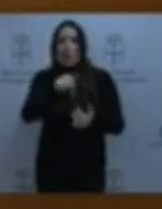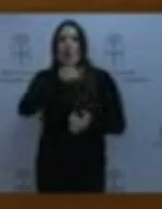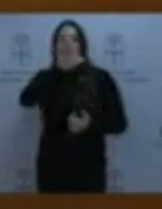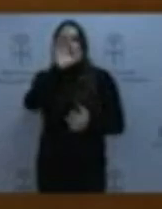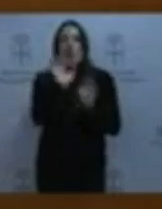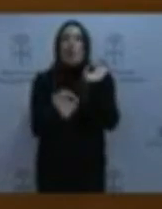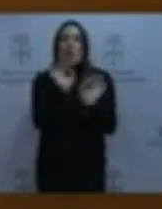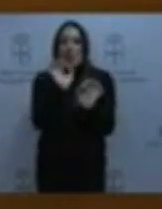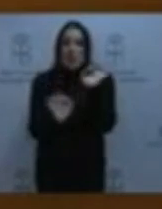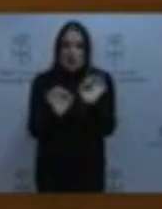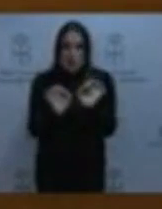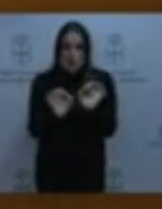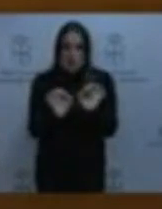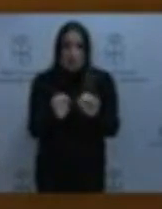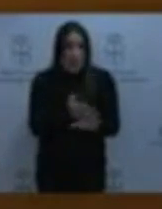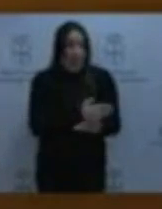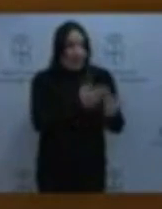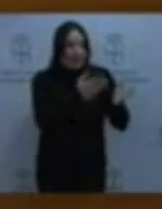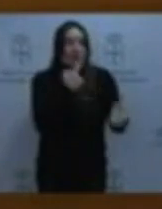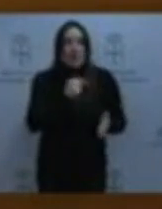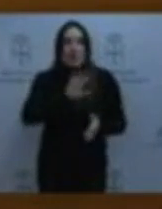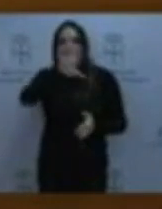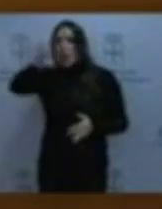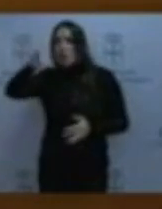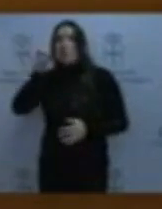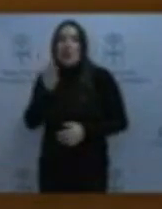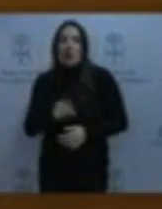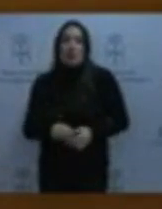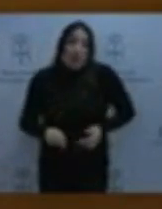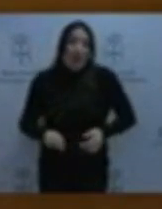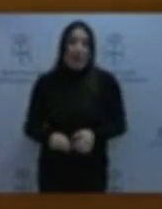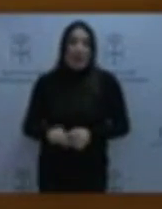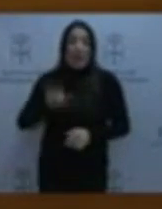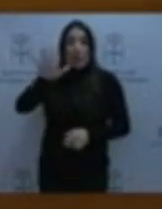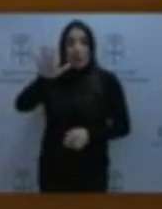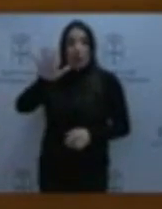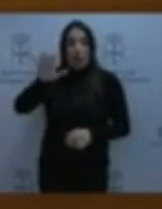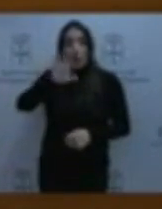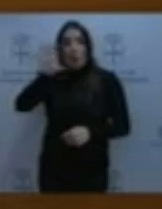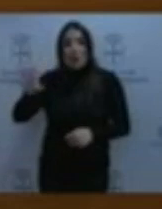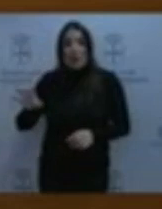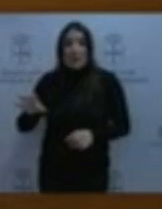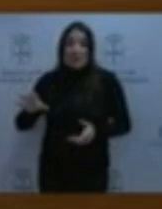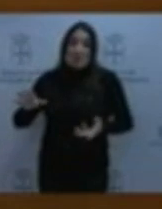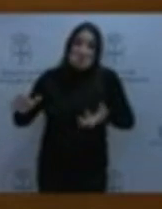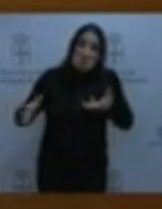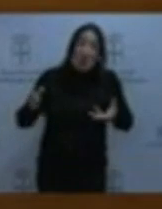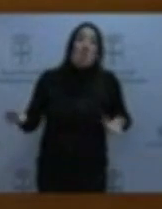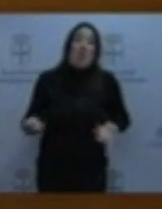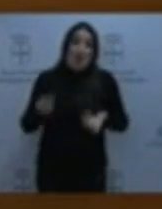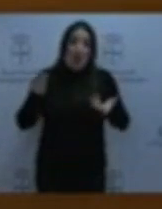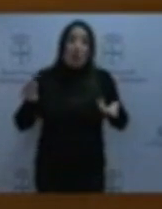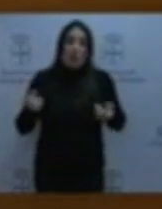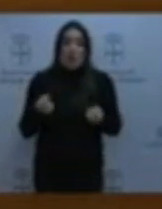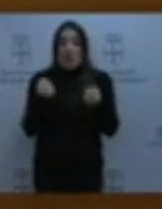del PIB. Y usted antes decía, pero los hay que están peor. Bueno, ya hay 5 comunidades por lo menos que no están tan mal en el volumen de la